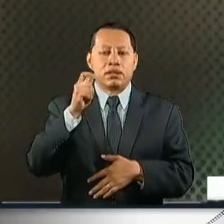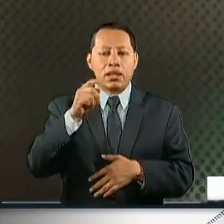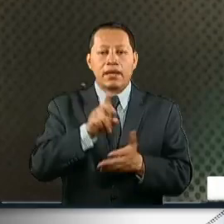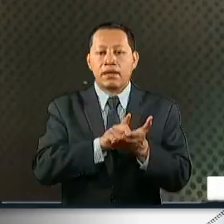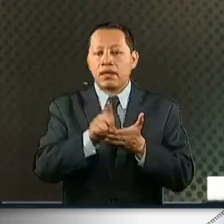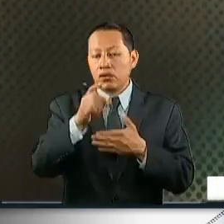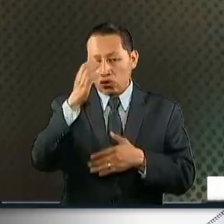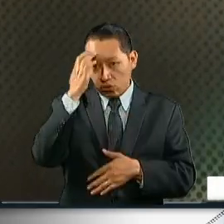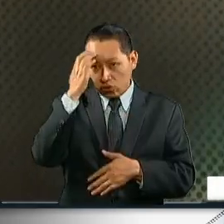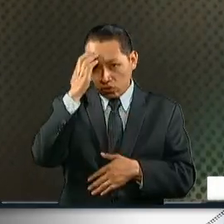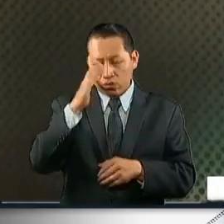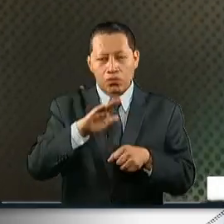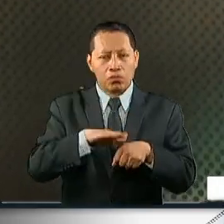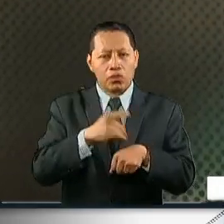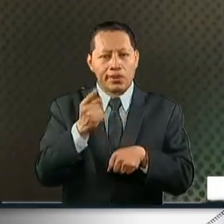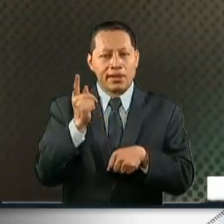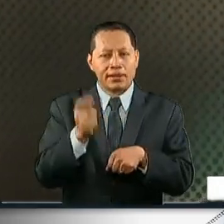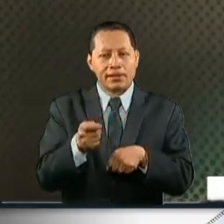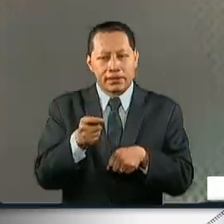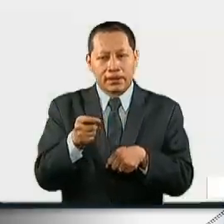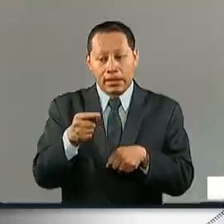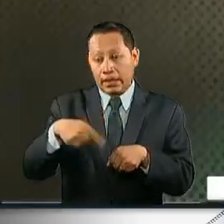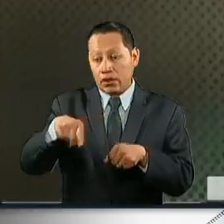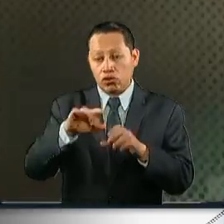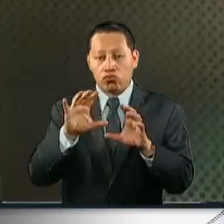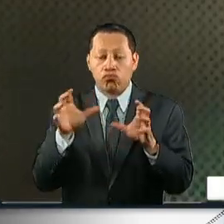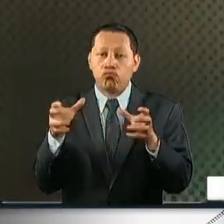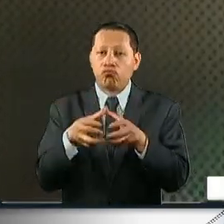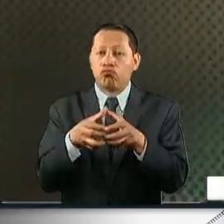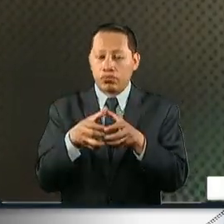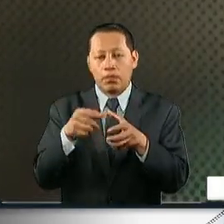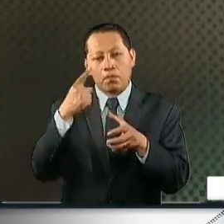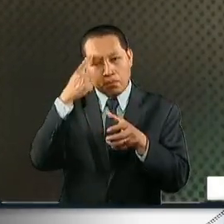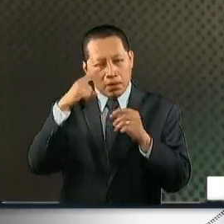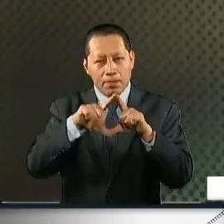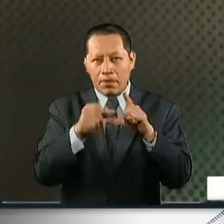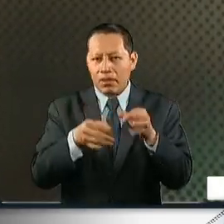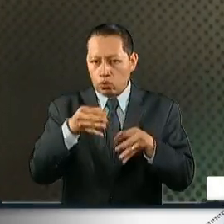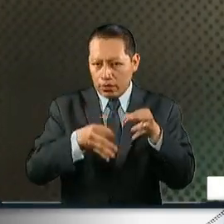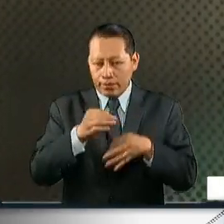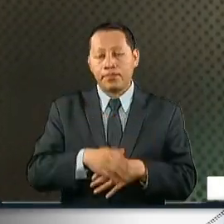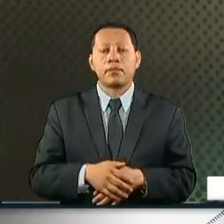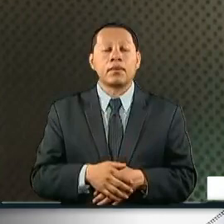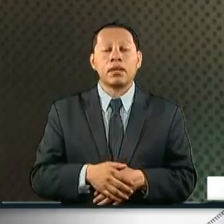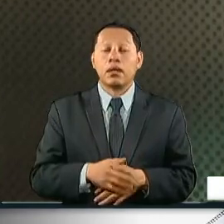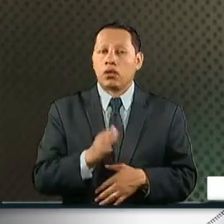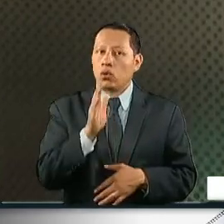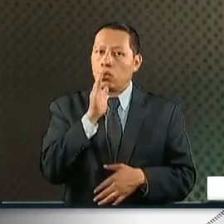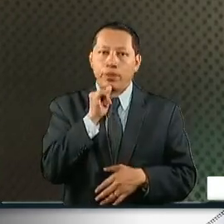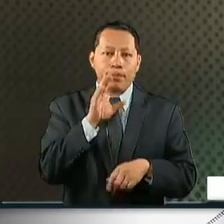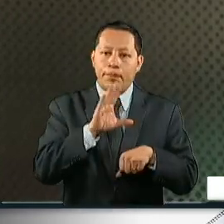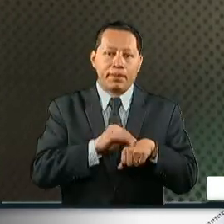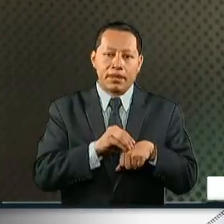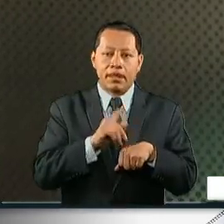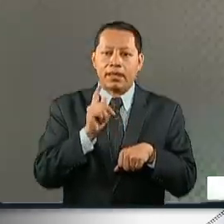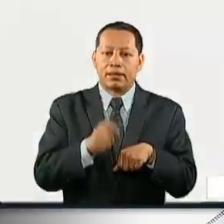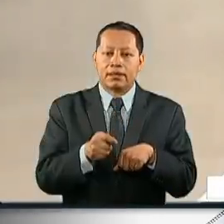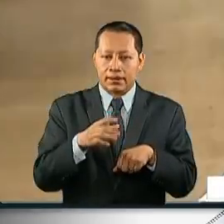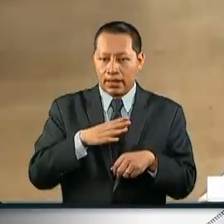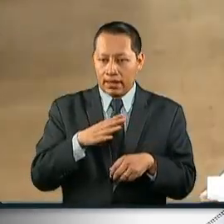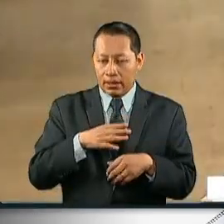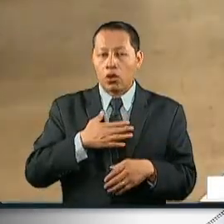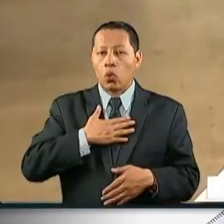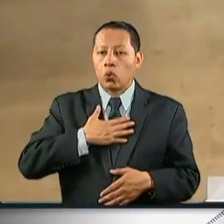derecho porque al final del día serán los juzgadores del país de ninguna manera podríamos permitir que en ese país se partidice la justicia